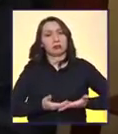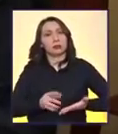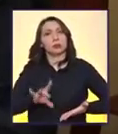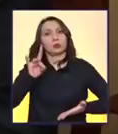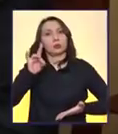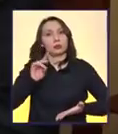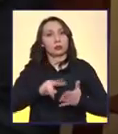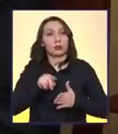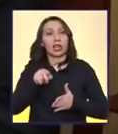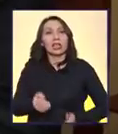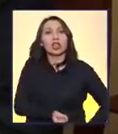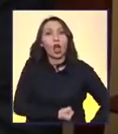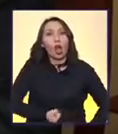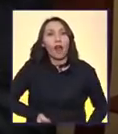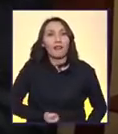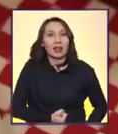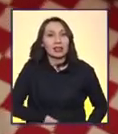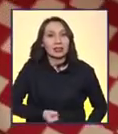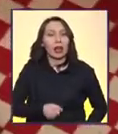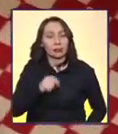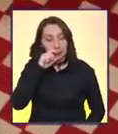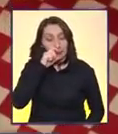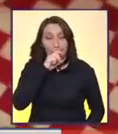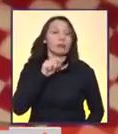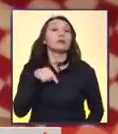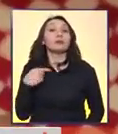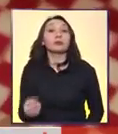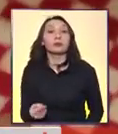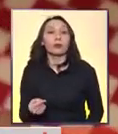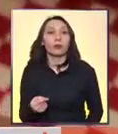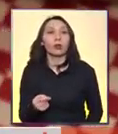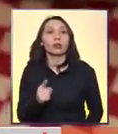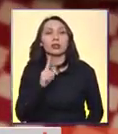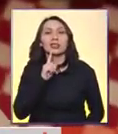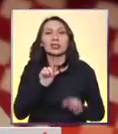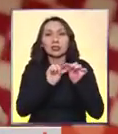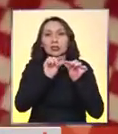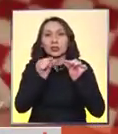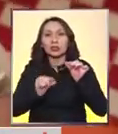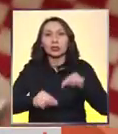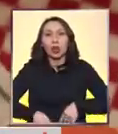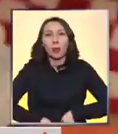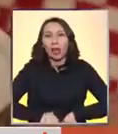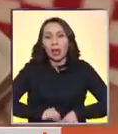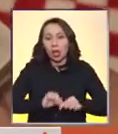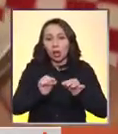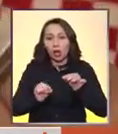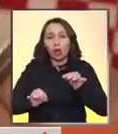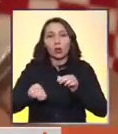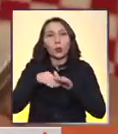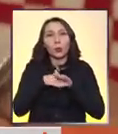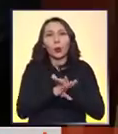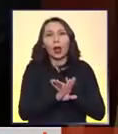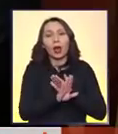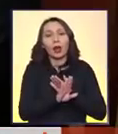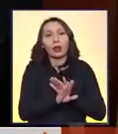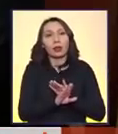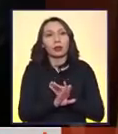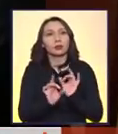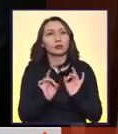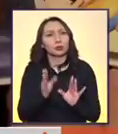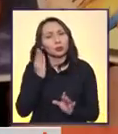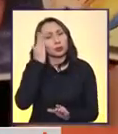su ecografía. Y este es su cordón umbilical. Oh, pero estos son detallitos, pero sí. Tesoros para ti,